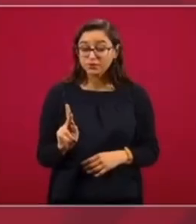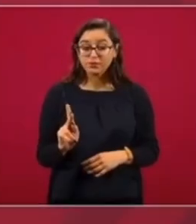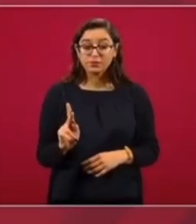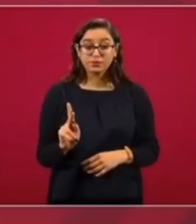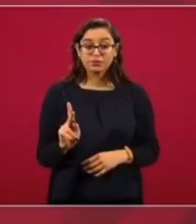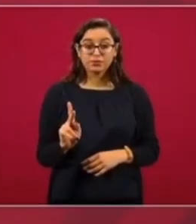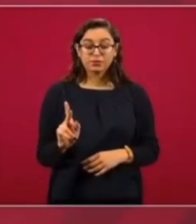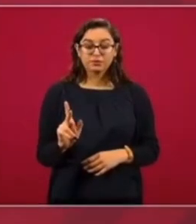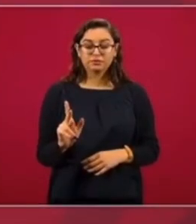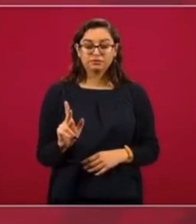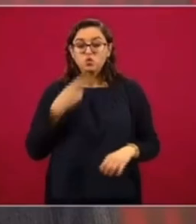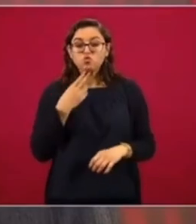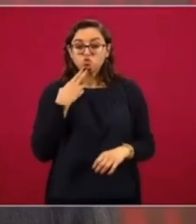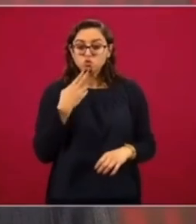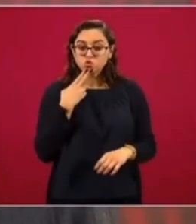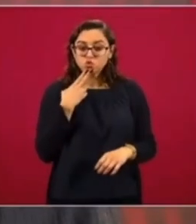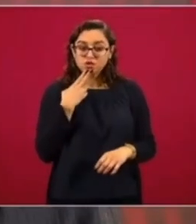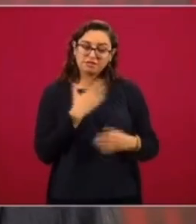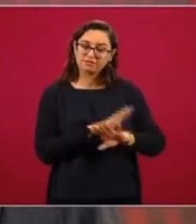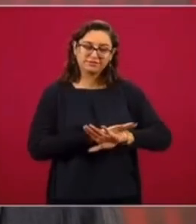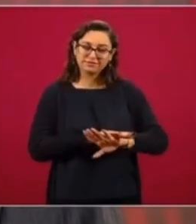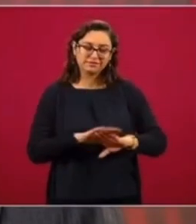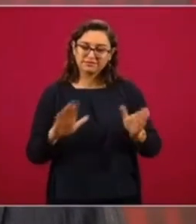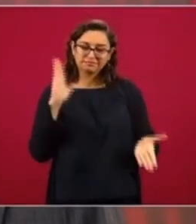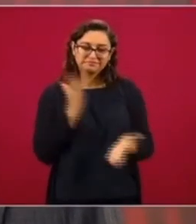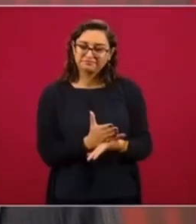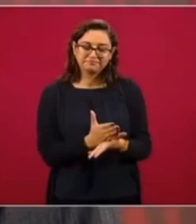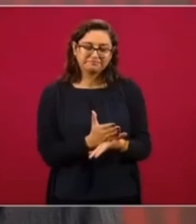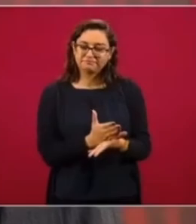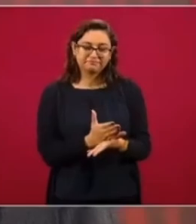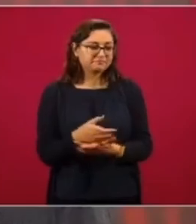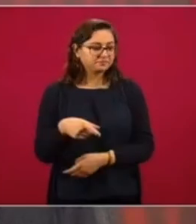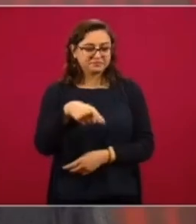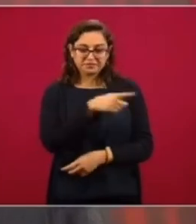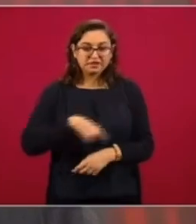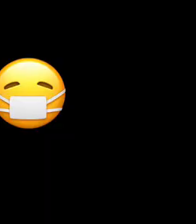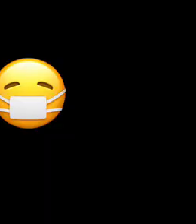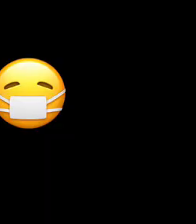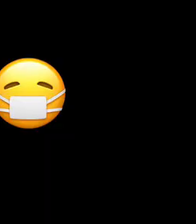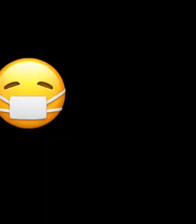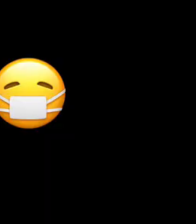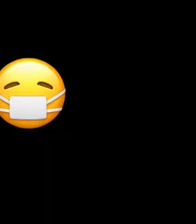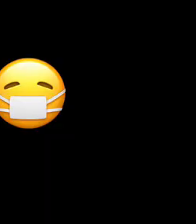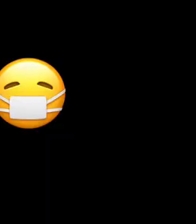que todos los que medraban no van ya a tener el manejo de estos recursos.